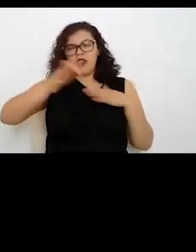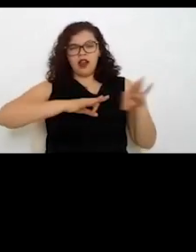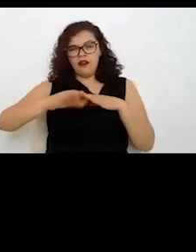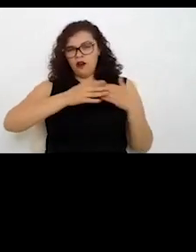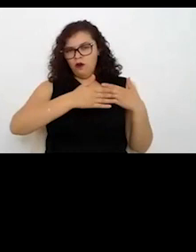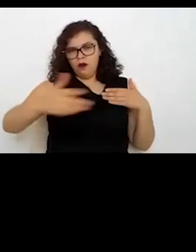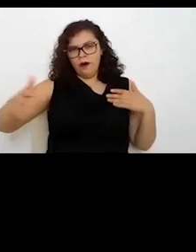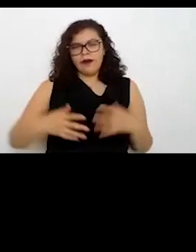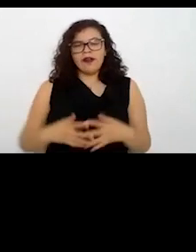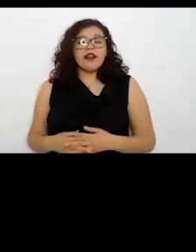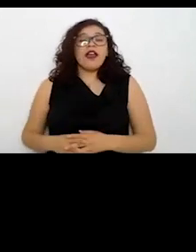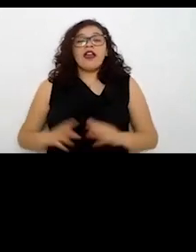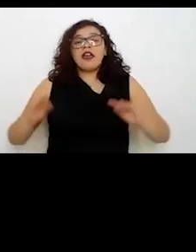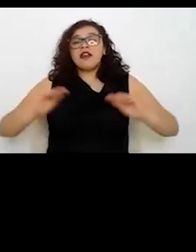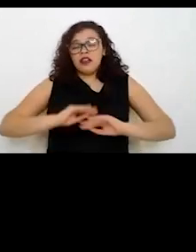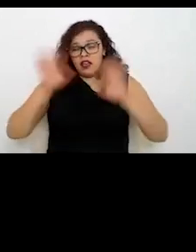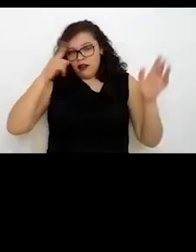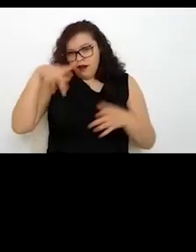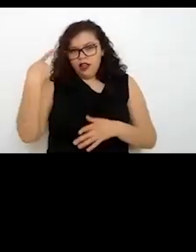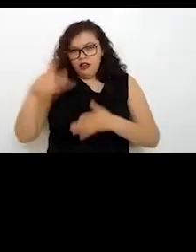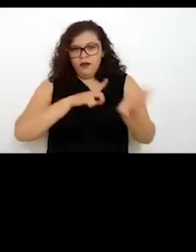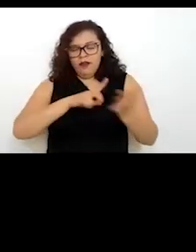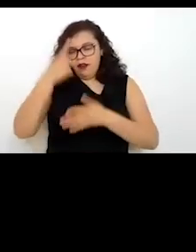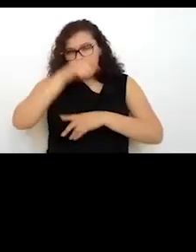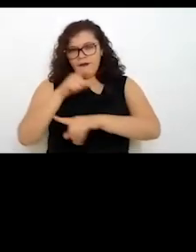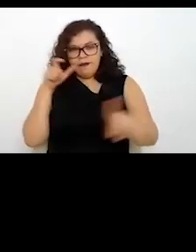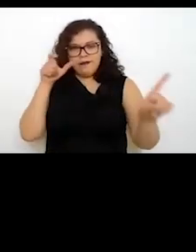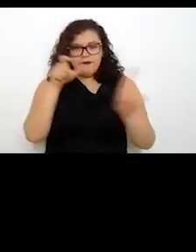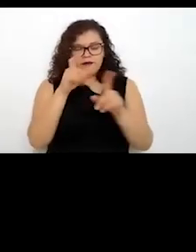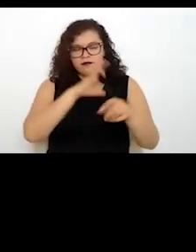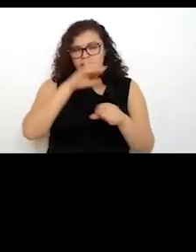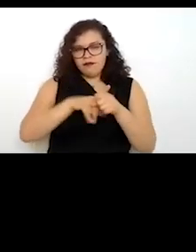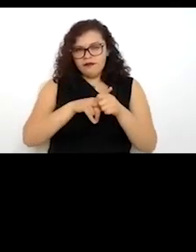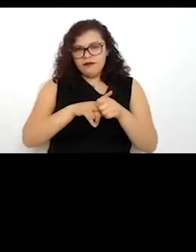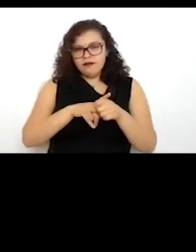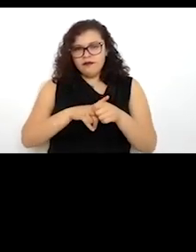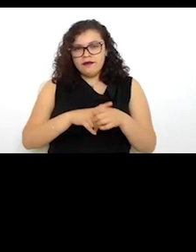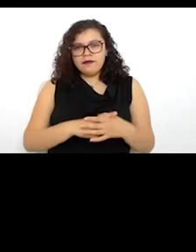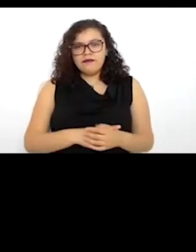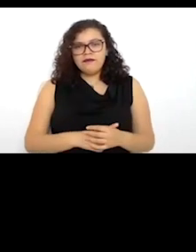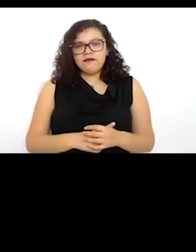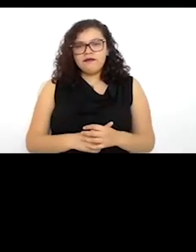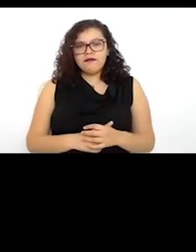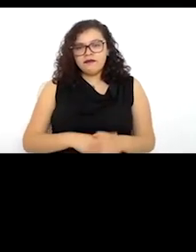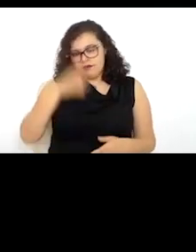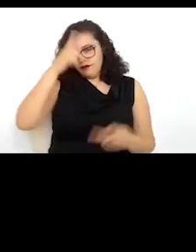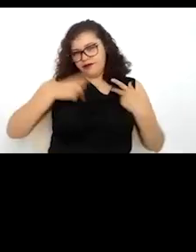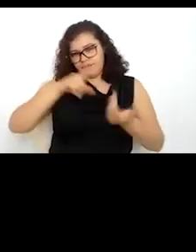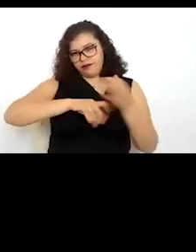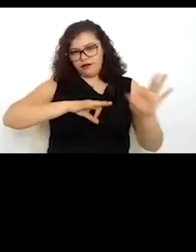justamente el derecho da una protección especial a estos